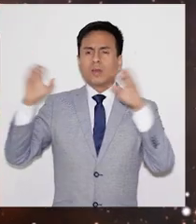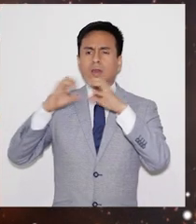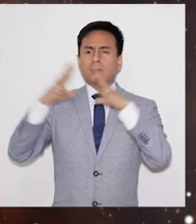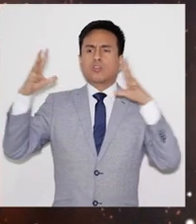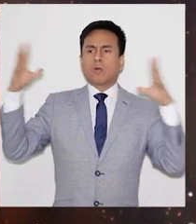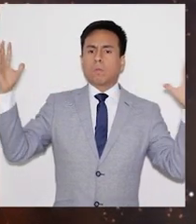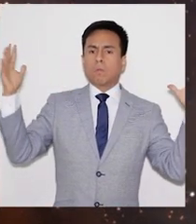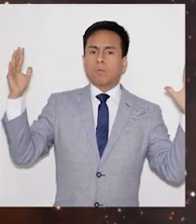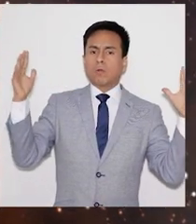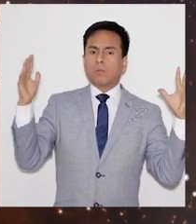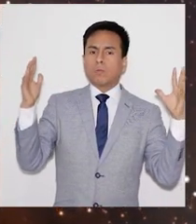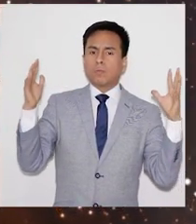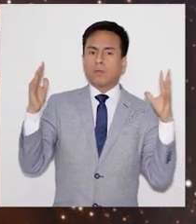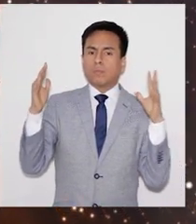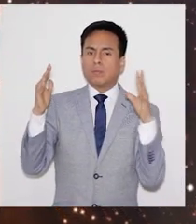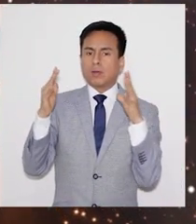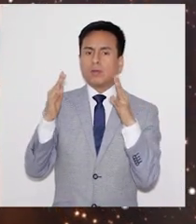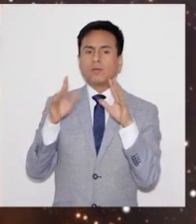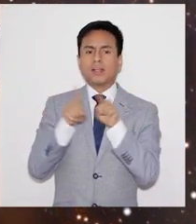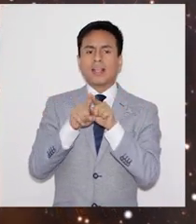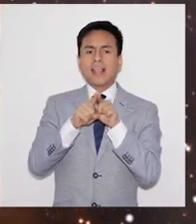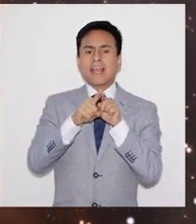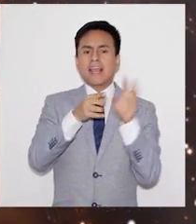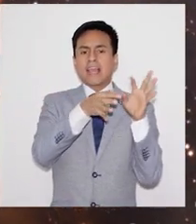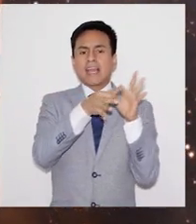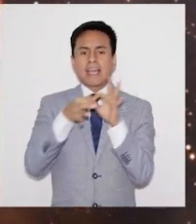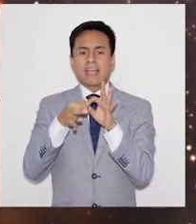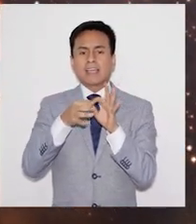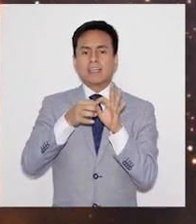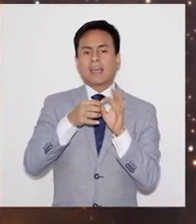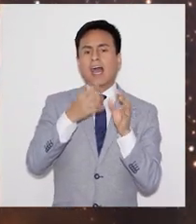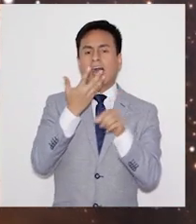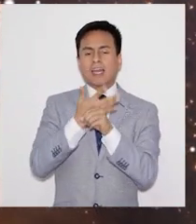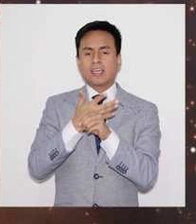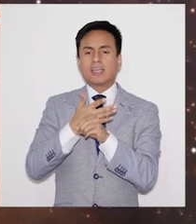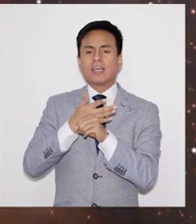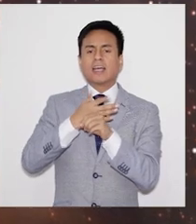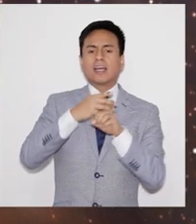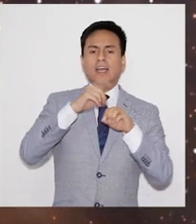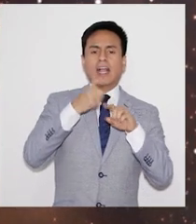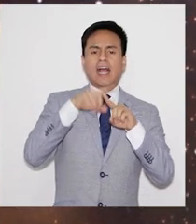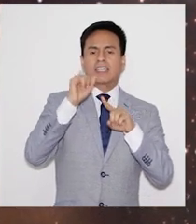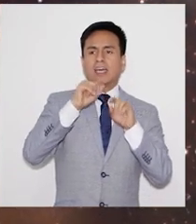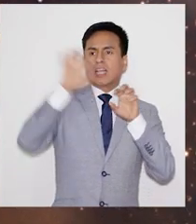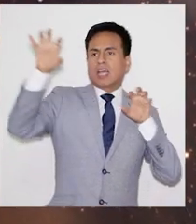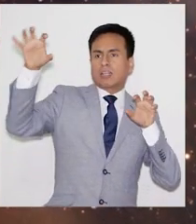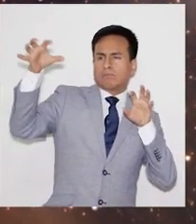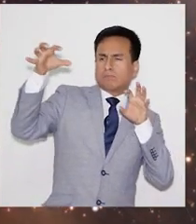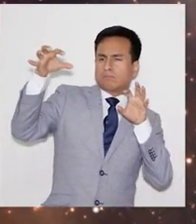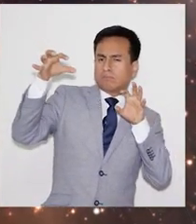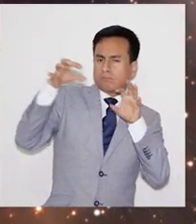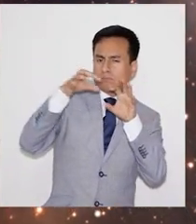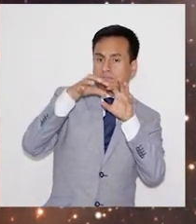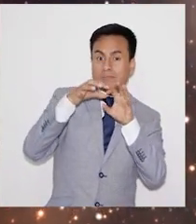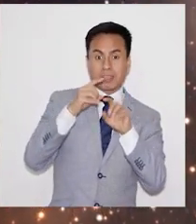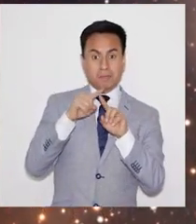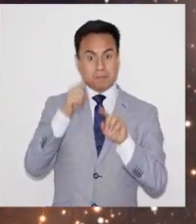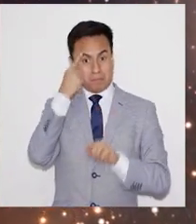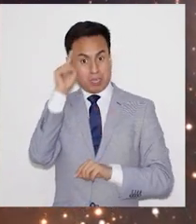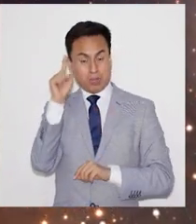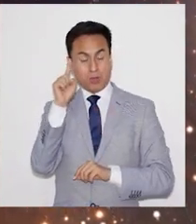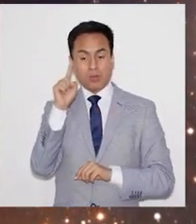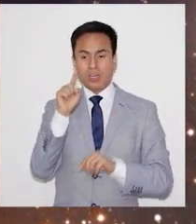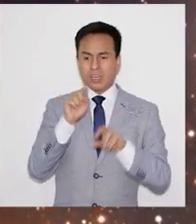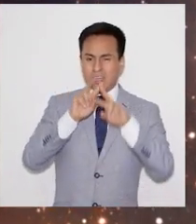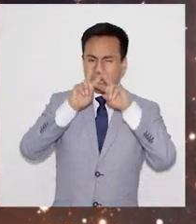decreciendo su ritmo por la atracción generada por la gravedad entre las galaxias distantes. Sin embargo, los resultados que se